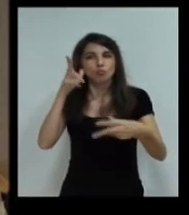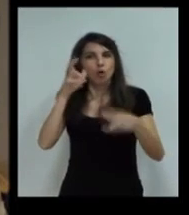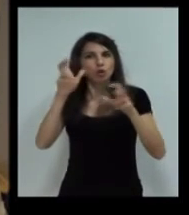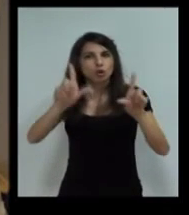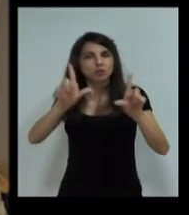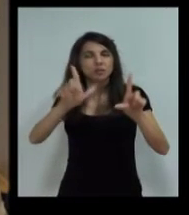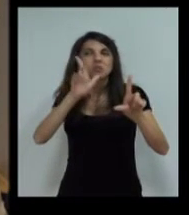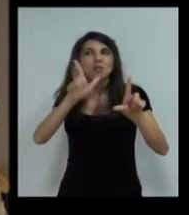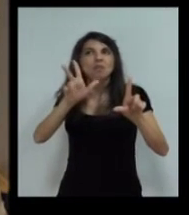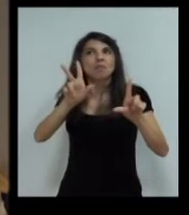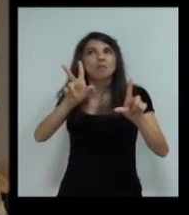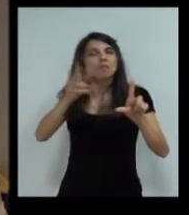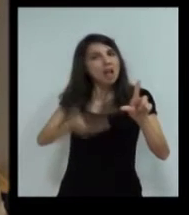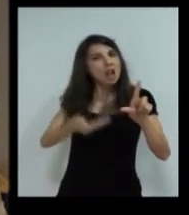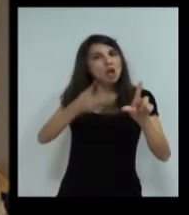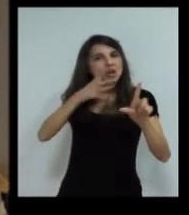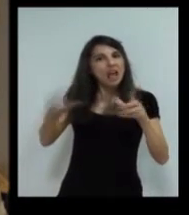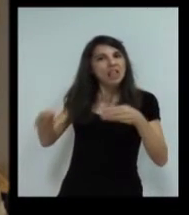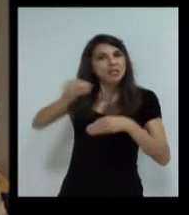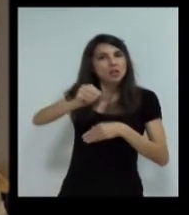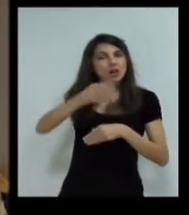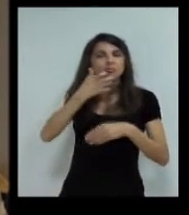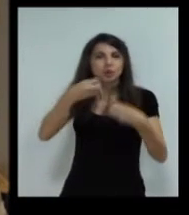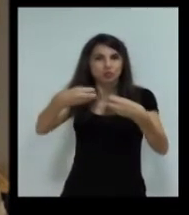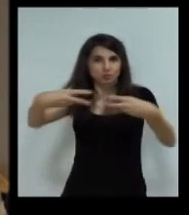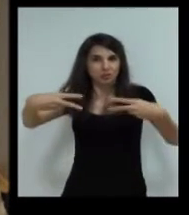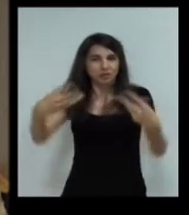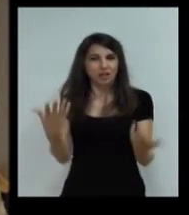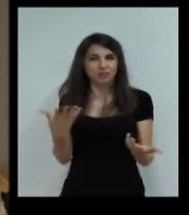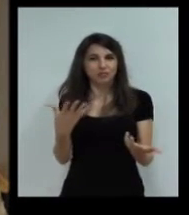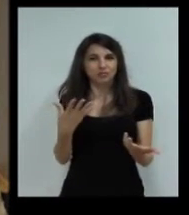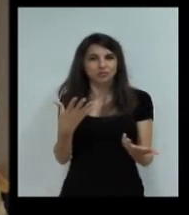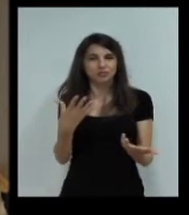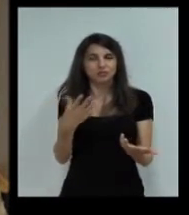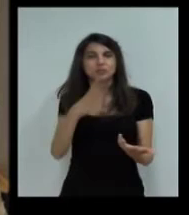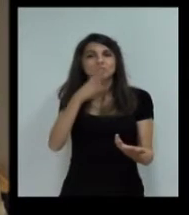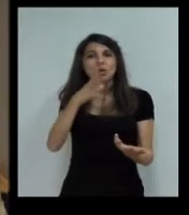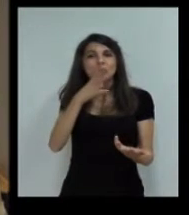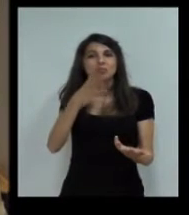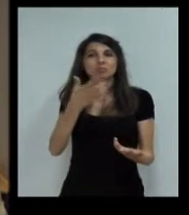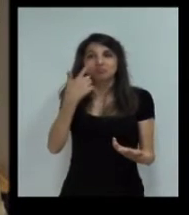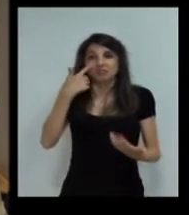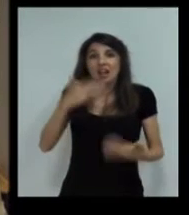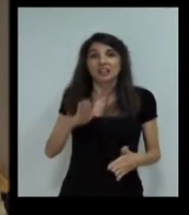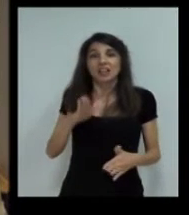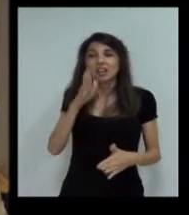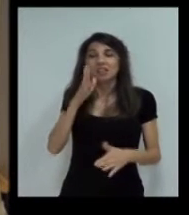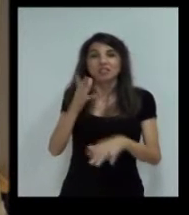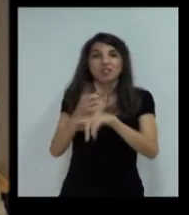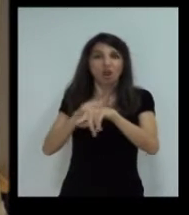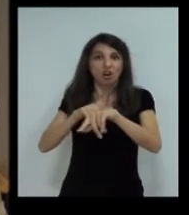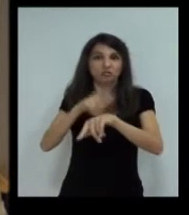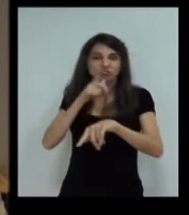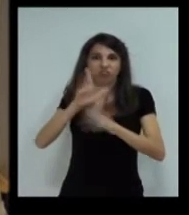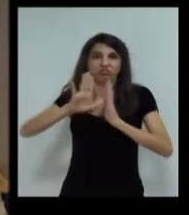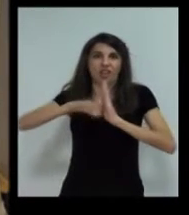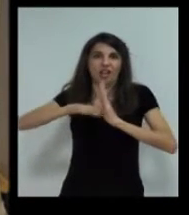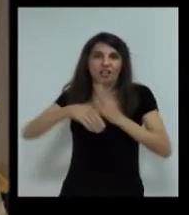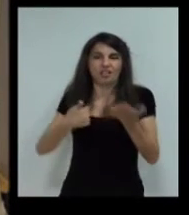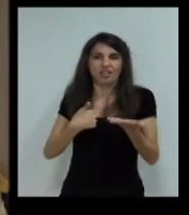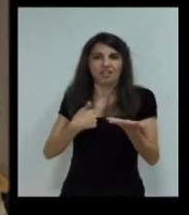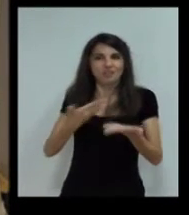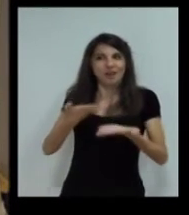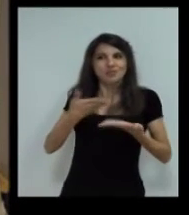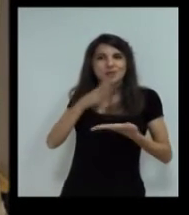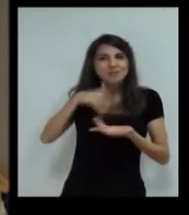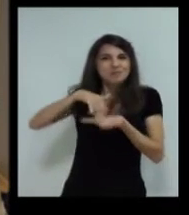valor adicional, que en este caso además tenga un subtitulado, porque pues mira, a esas horas a mí me ayuda,